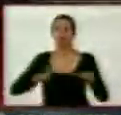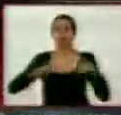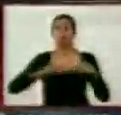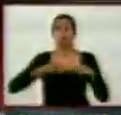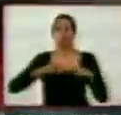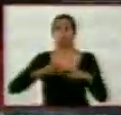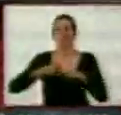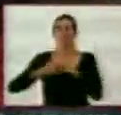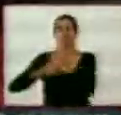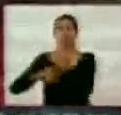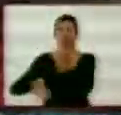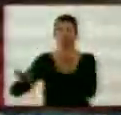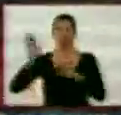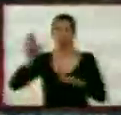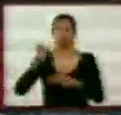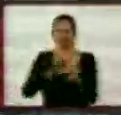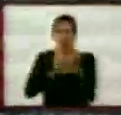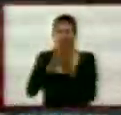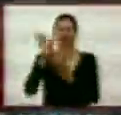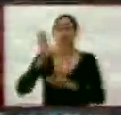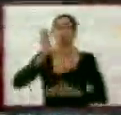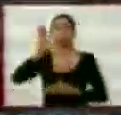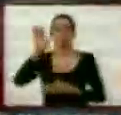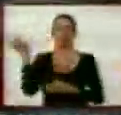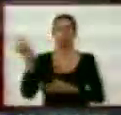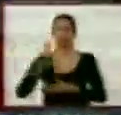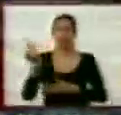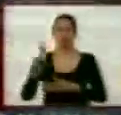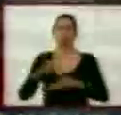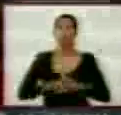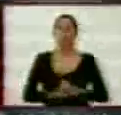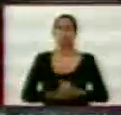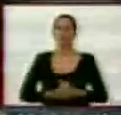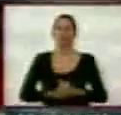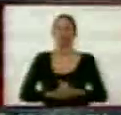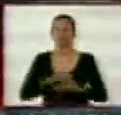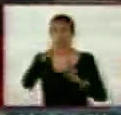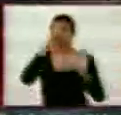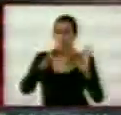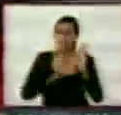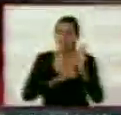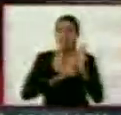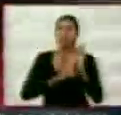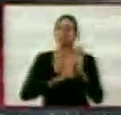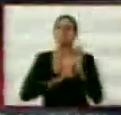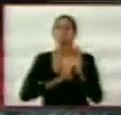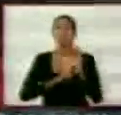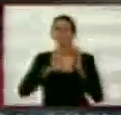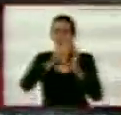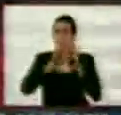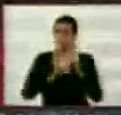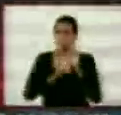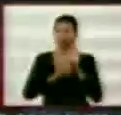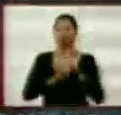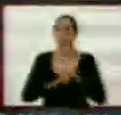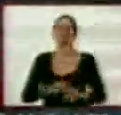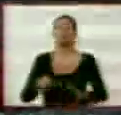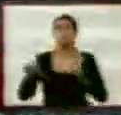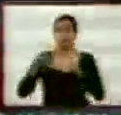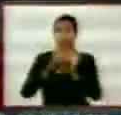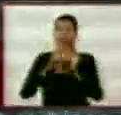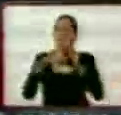ser fiel a la República, cumplir y hacer cumplir la Constitución y las